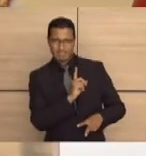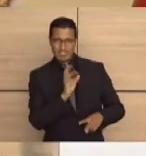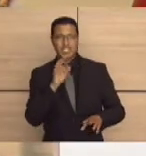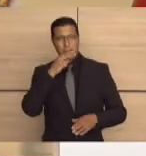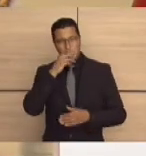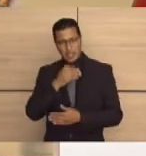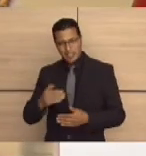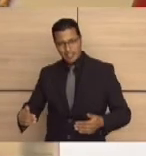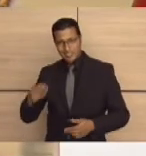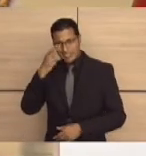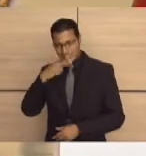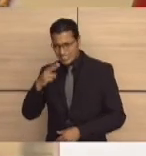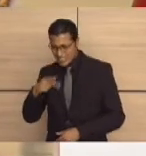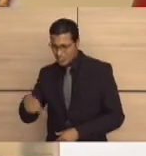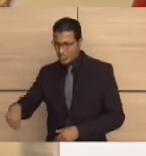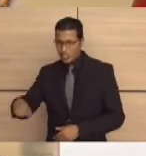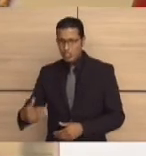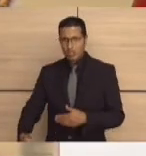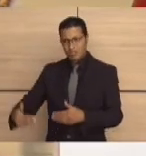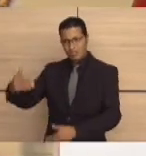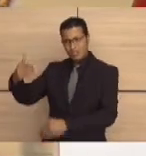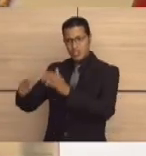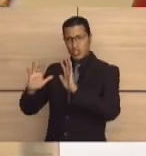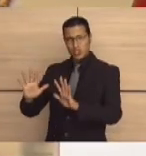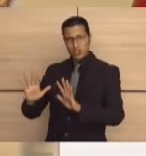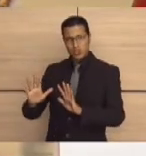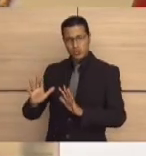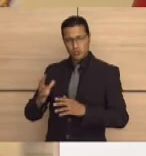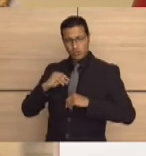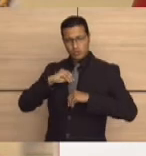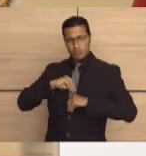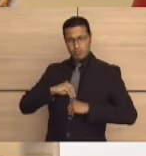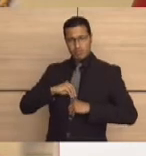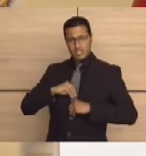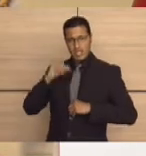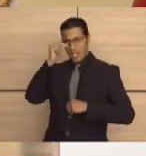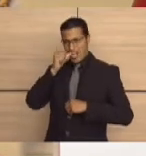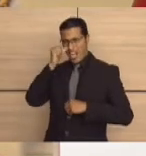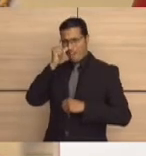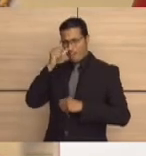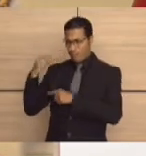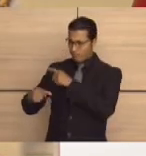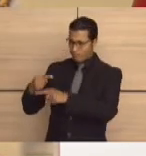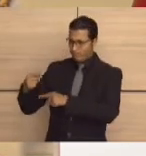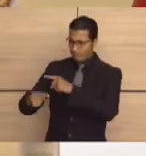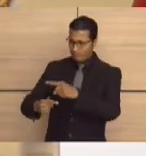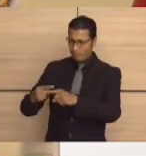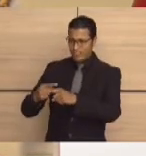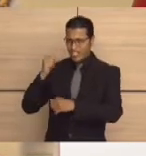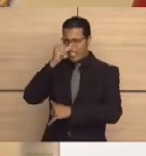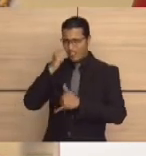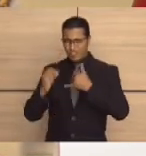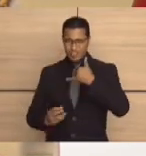crezcan en la esencia afro, que es la paz. porque nosotros los afro